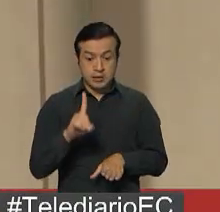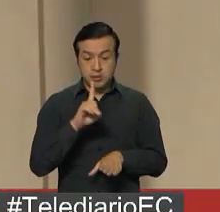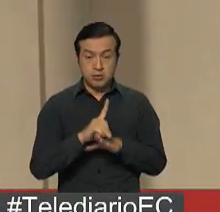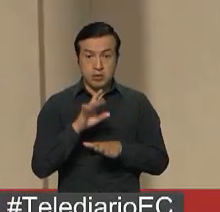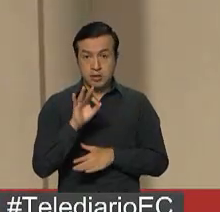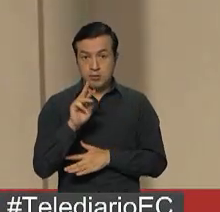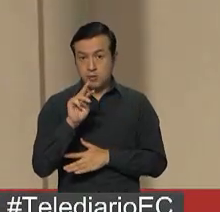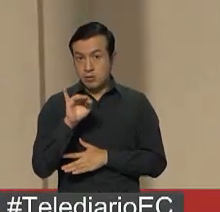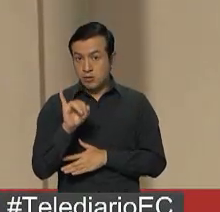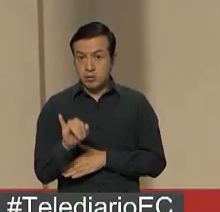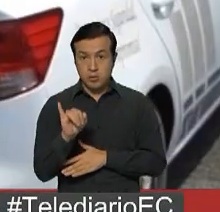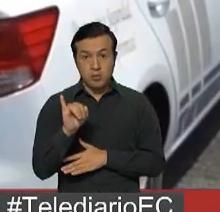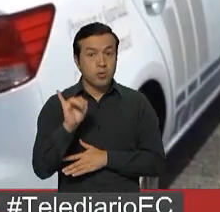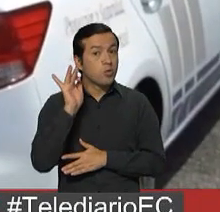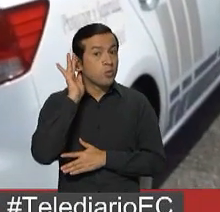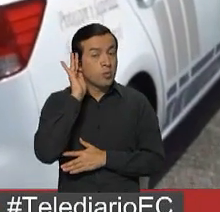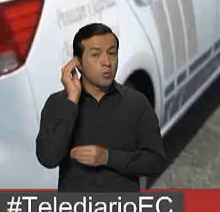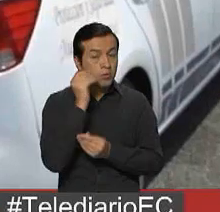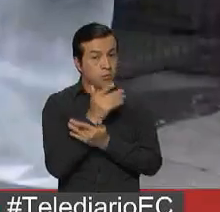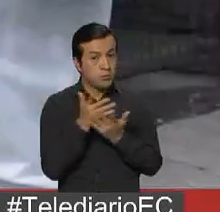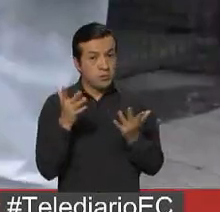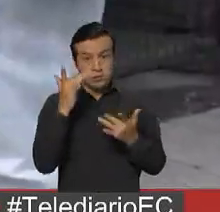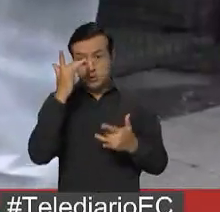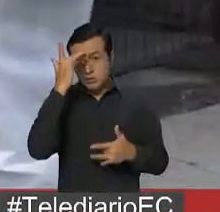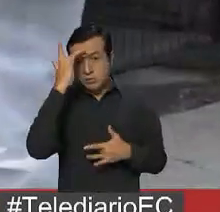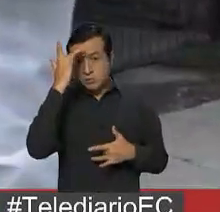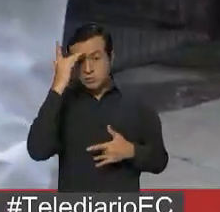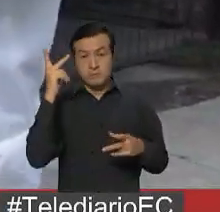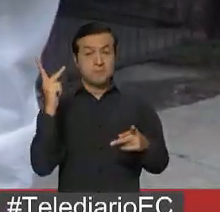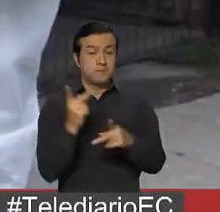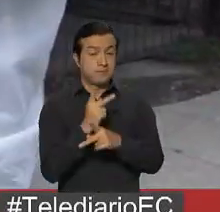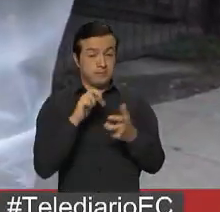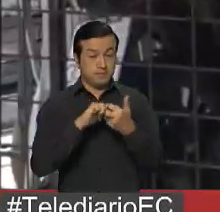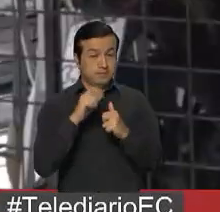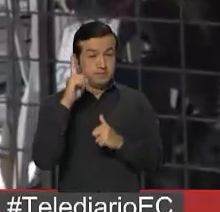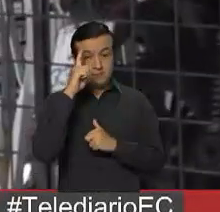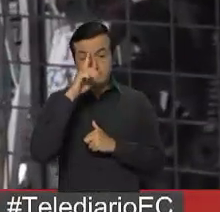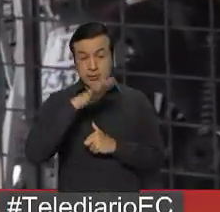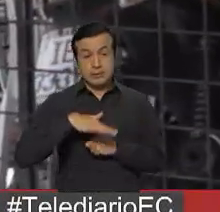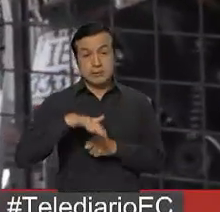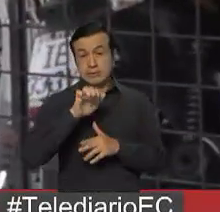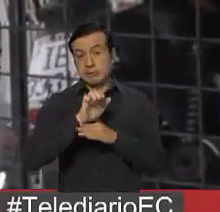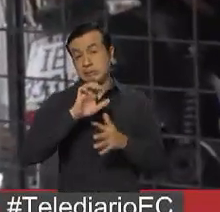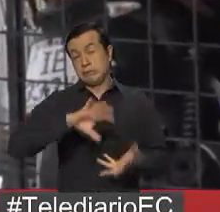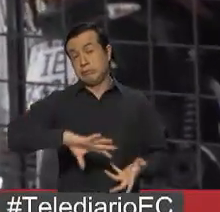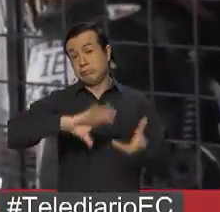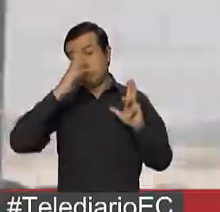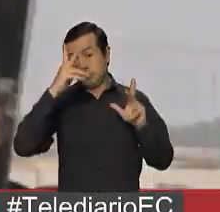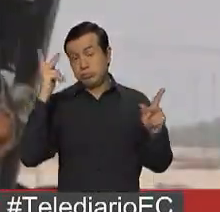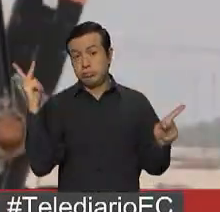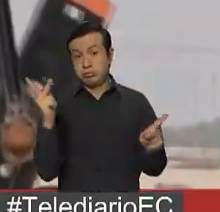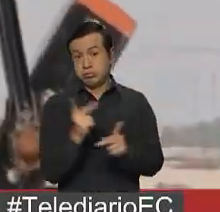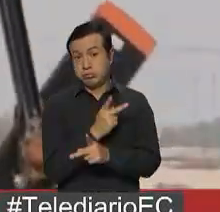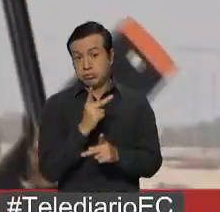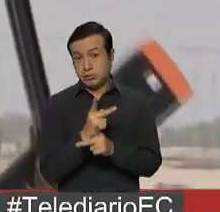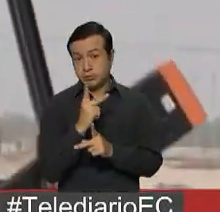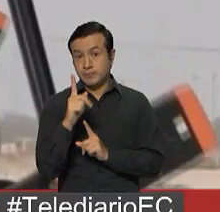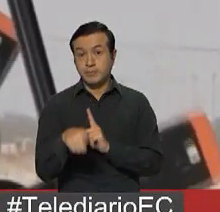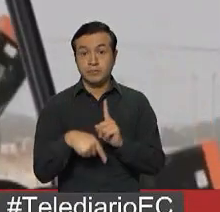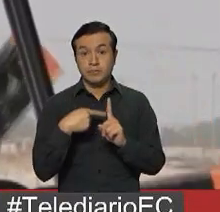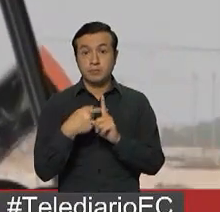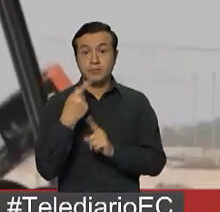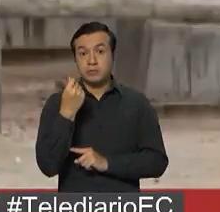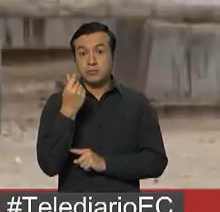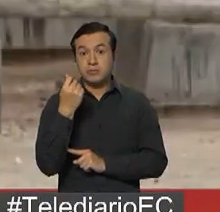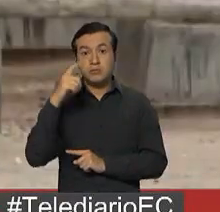fm y kristalina georgieva dijo que la pandemia del coven 19 a tenido un efecto devastador en ecuador junto a la reducción de los precios